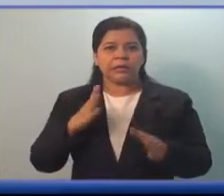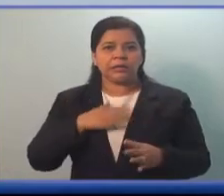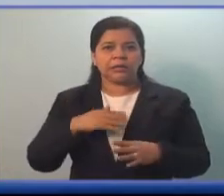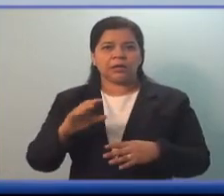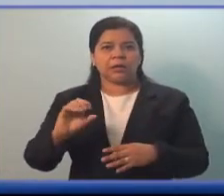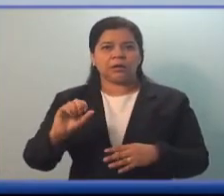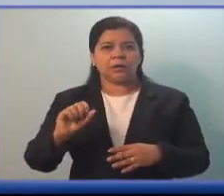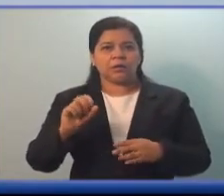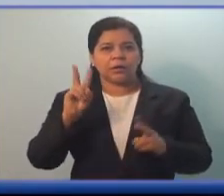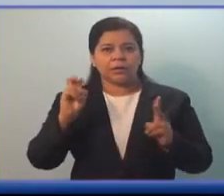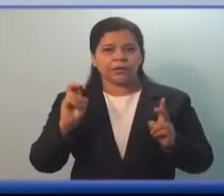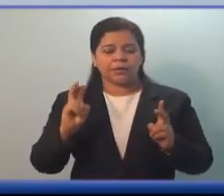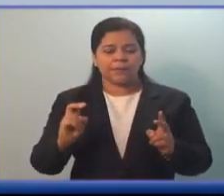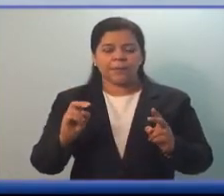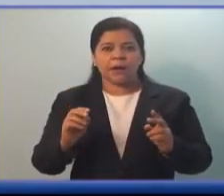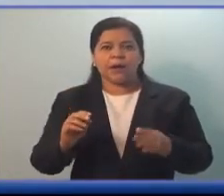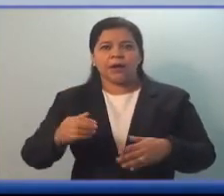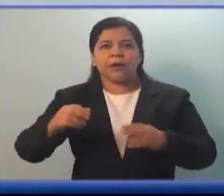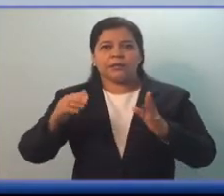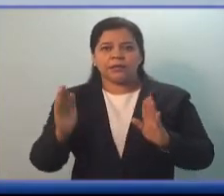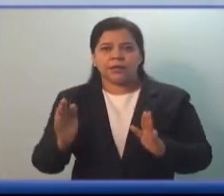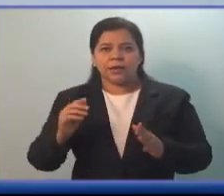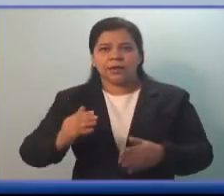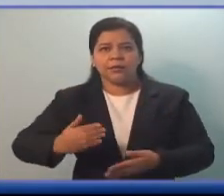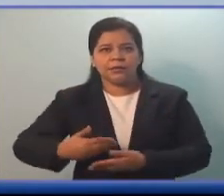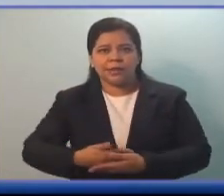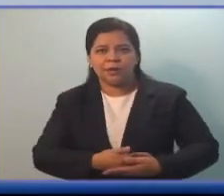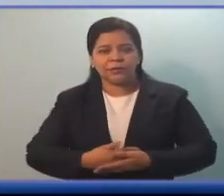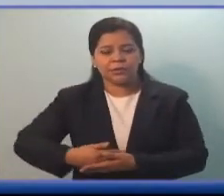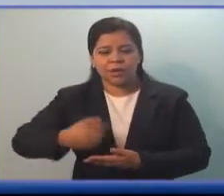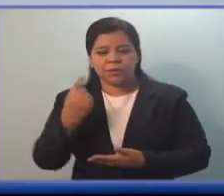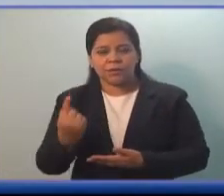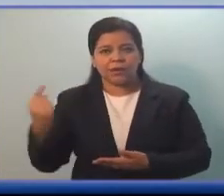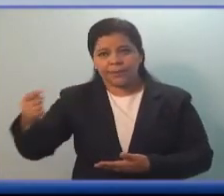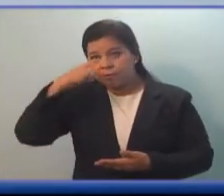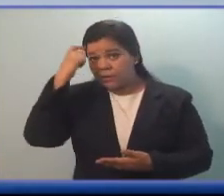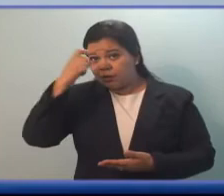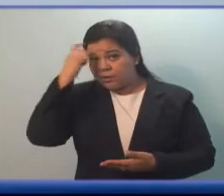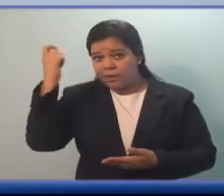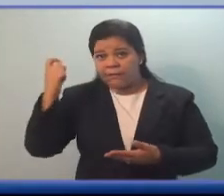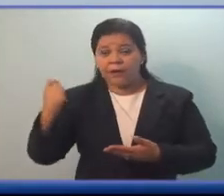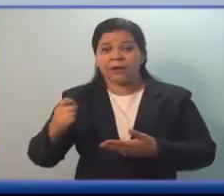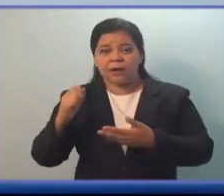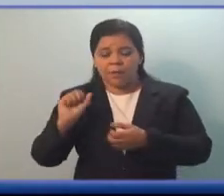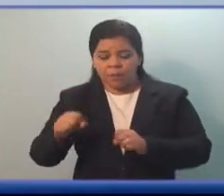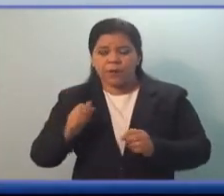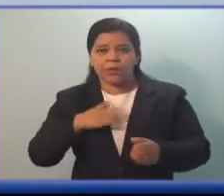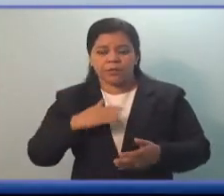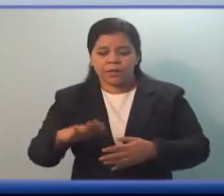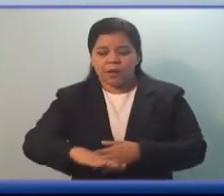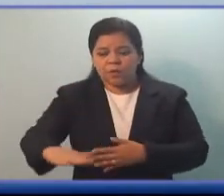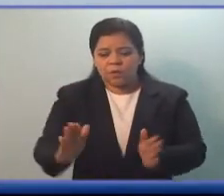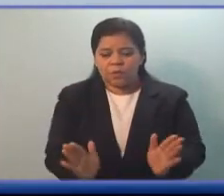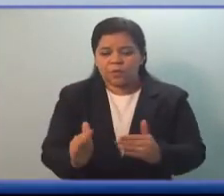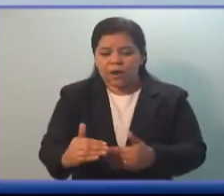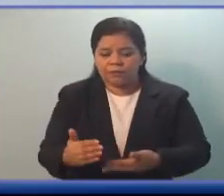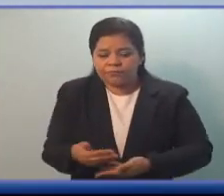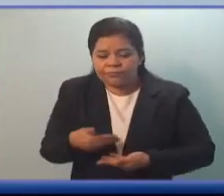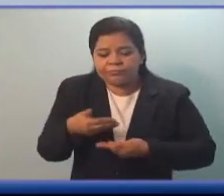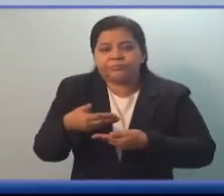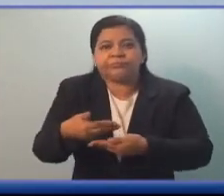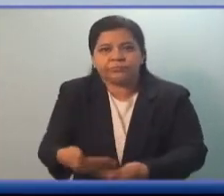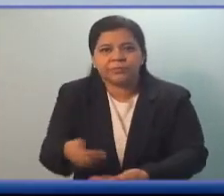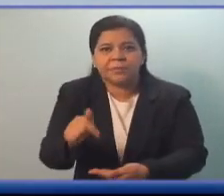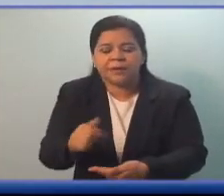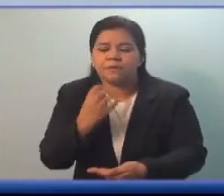salas cunas. Allí le está fijando un plazo a la Asamblea para que pueda crear. Entonces, ahí hay una parte que